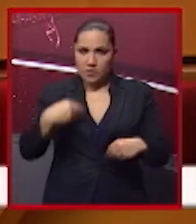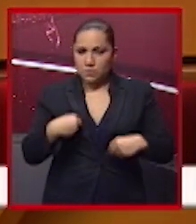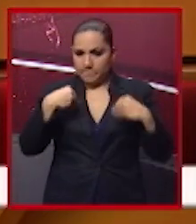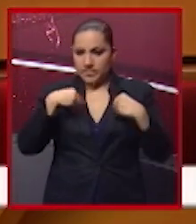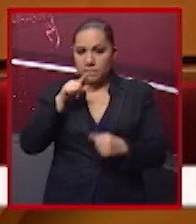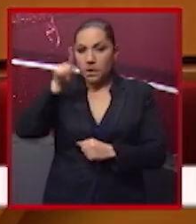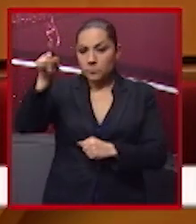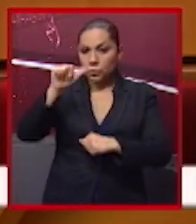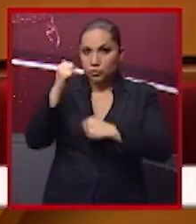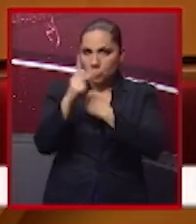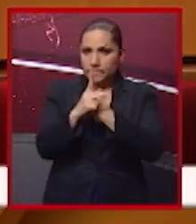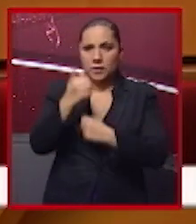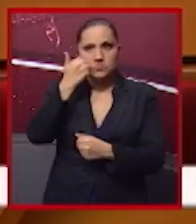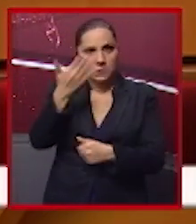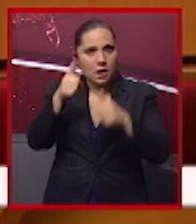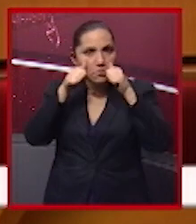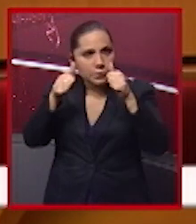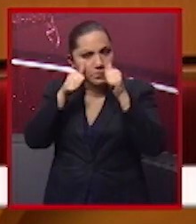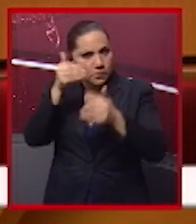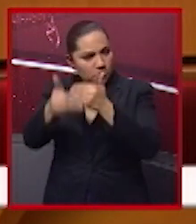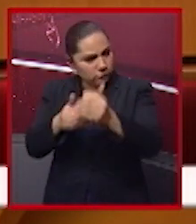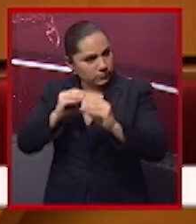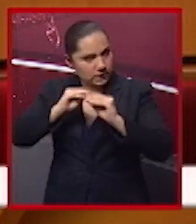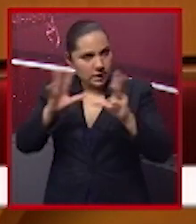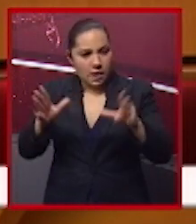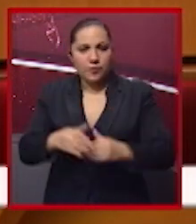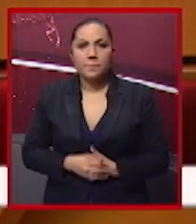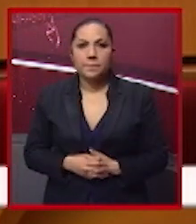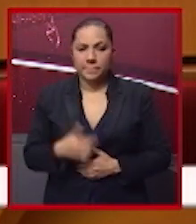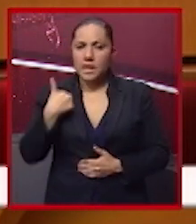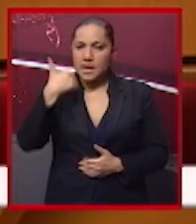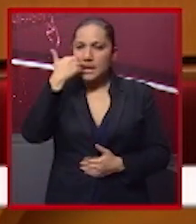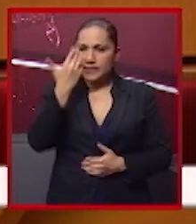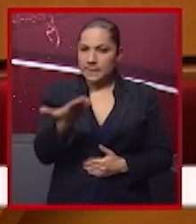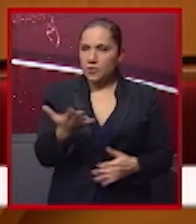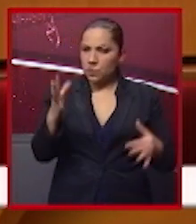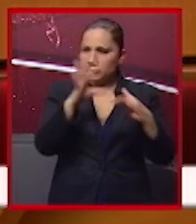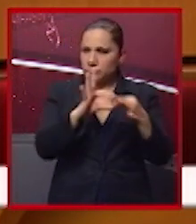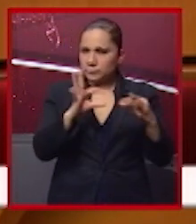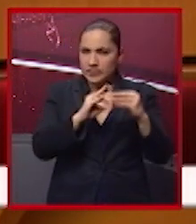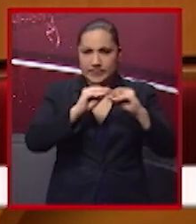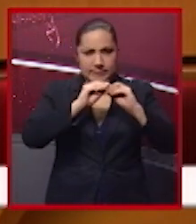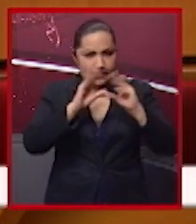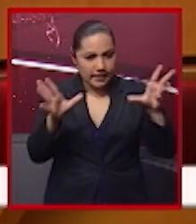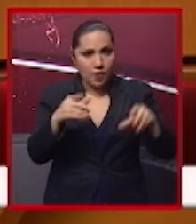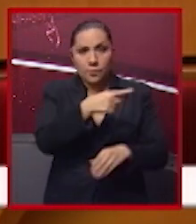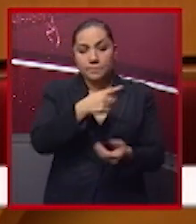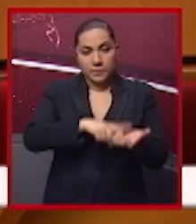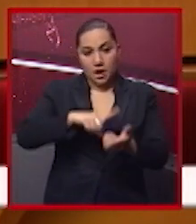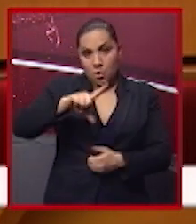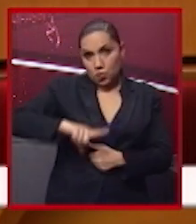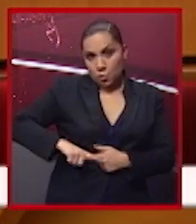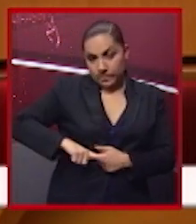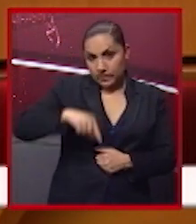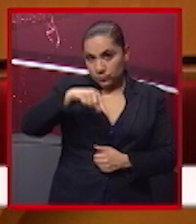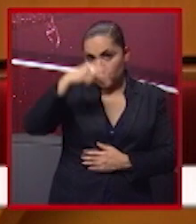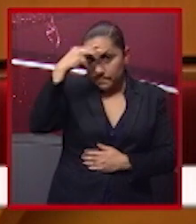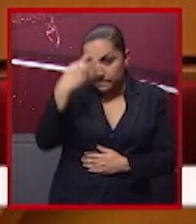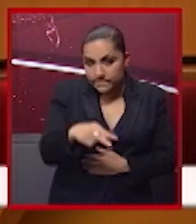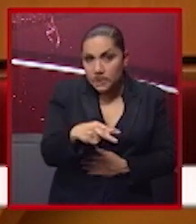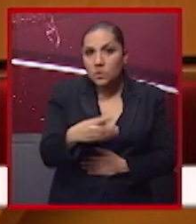Quiero dejar firme la posición del gobierno de México de un rechazo absoluto a cualquier